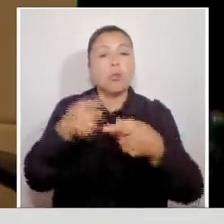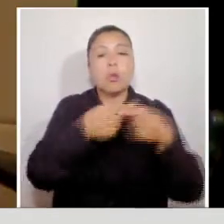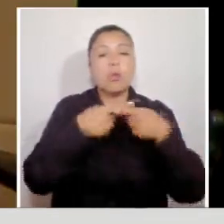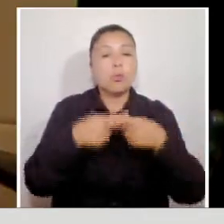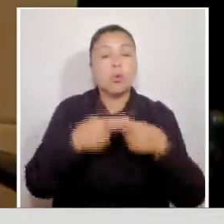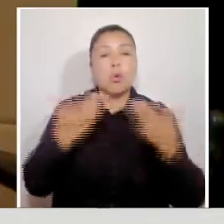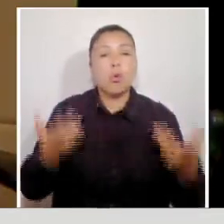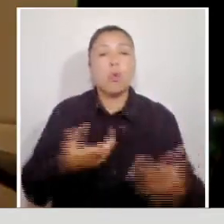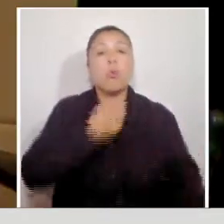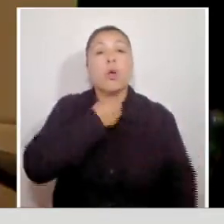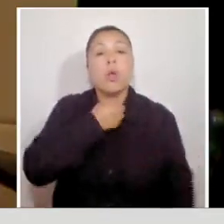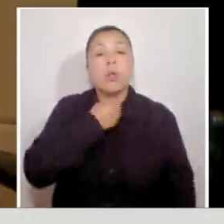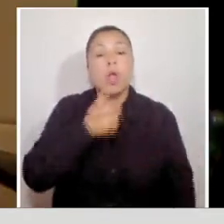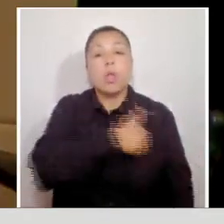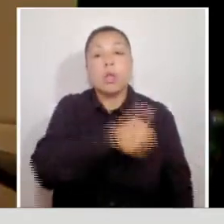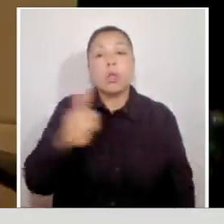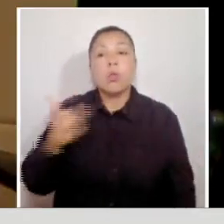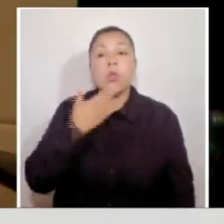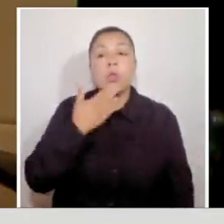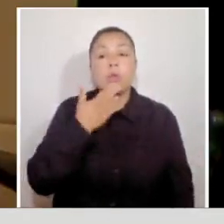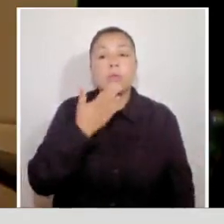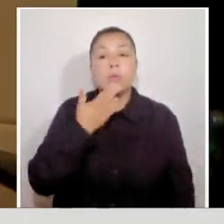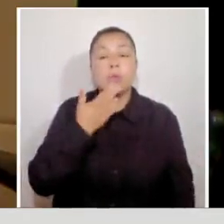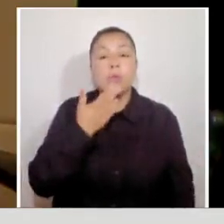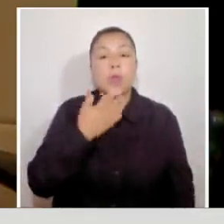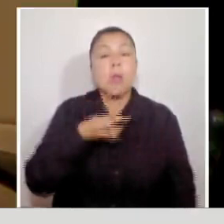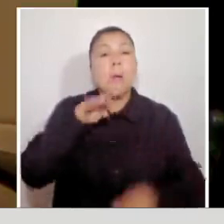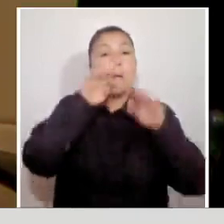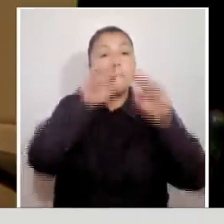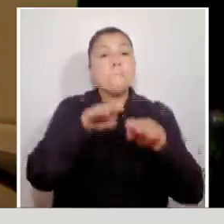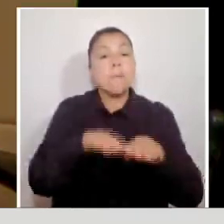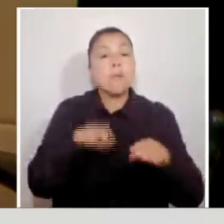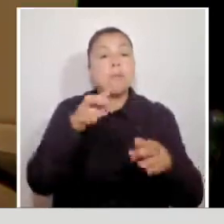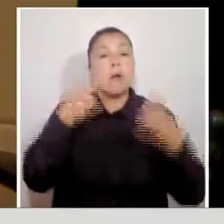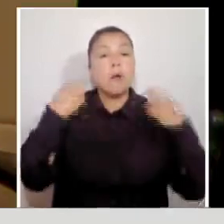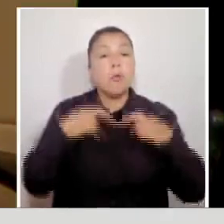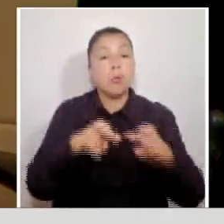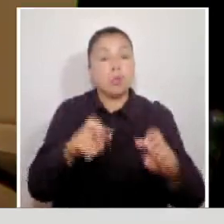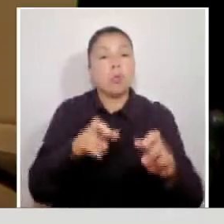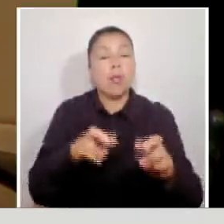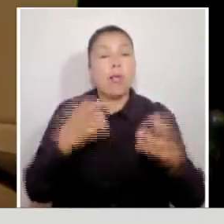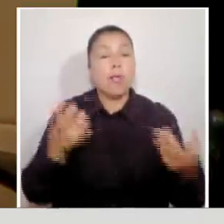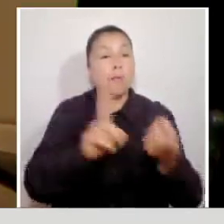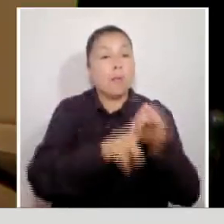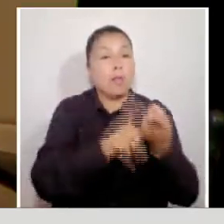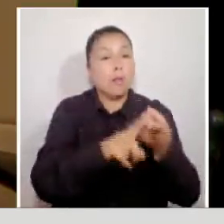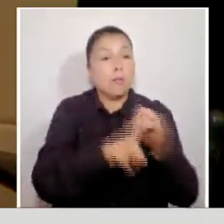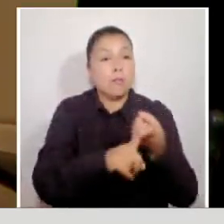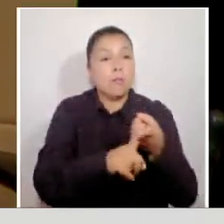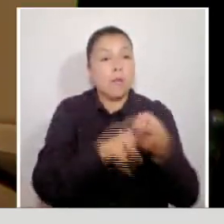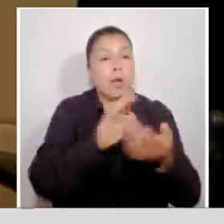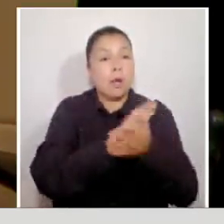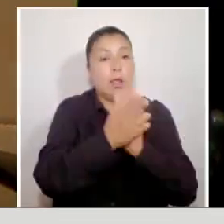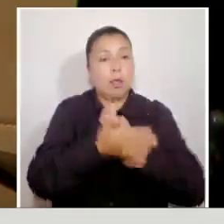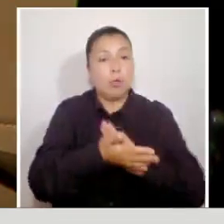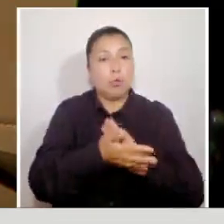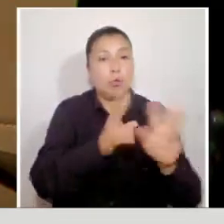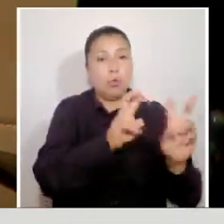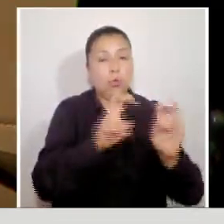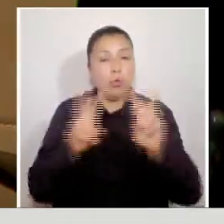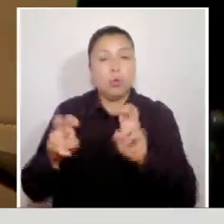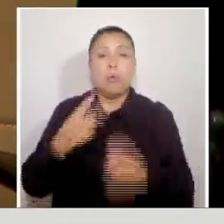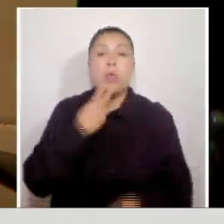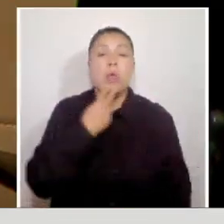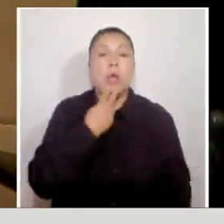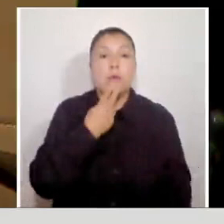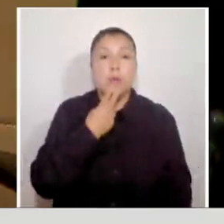garantizar que todas también tengan las mismas oportunidades de participar en todos los aspectos de la vida